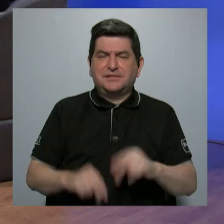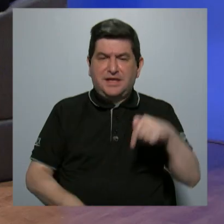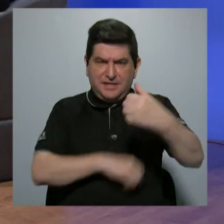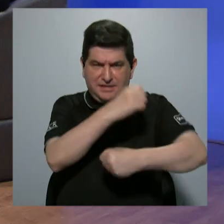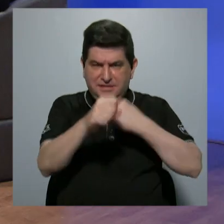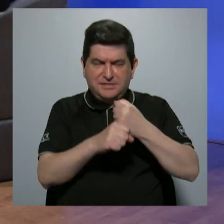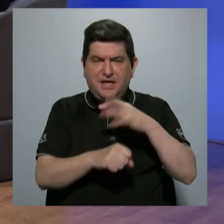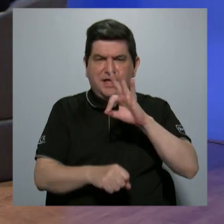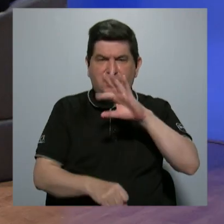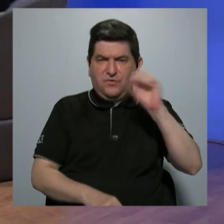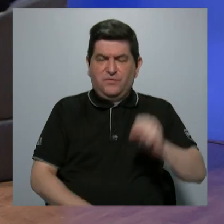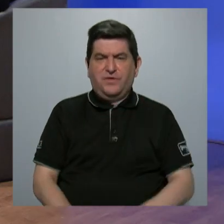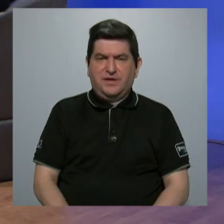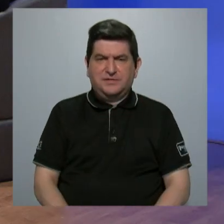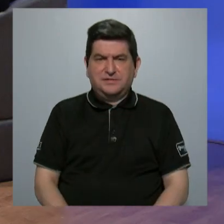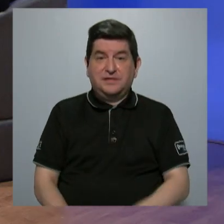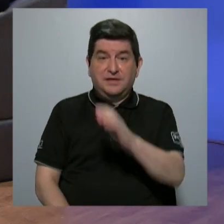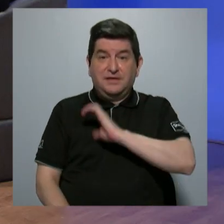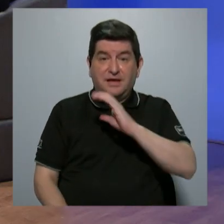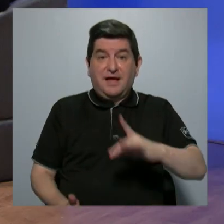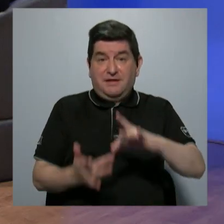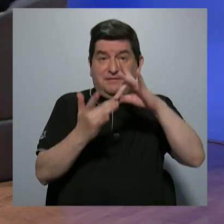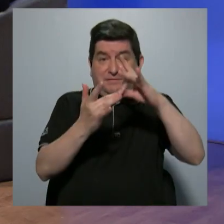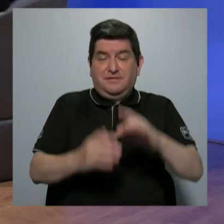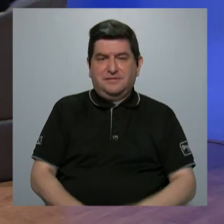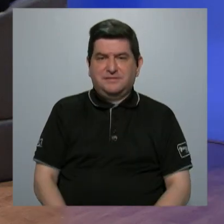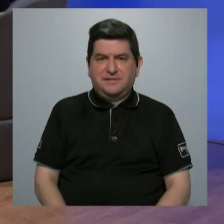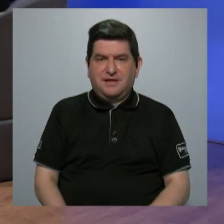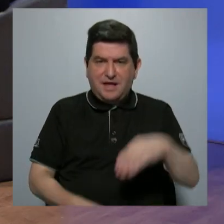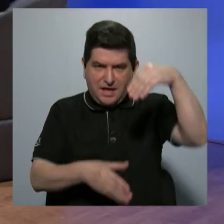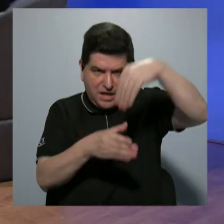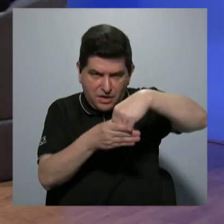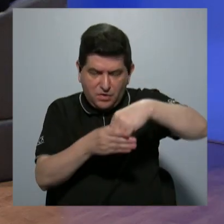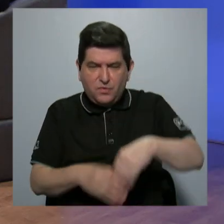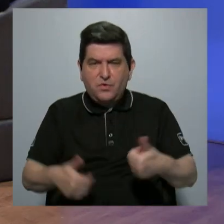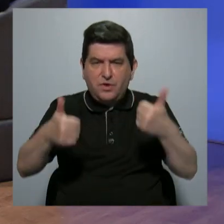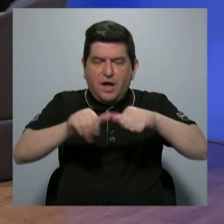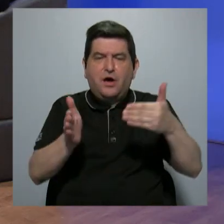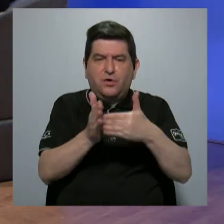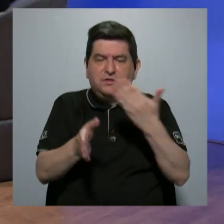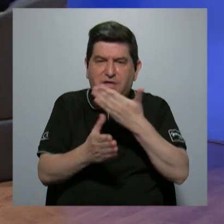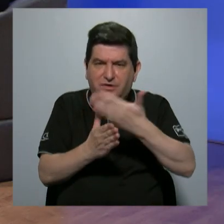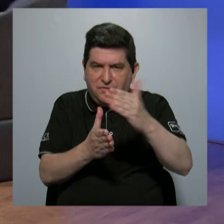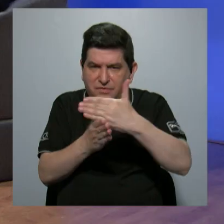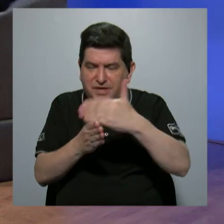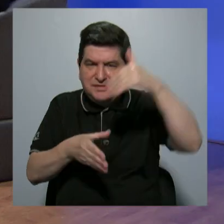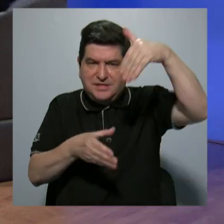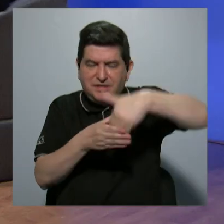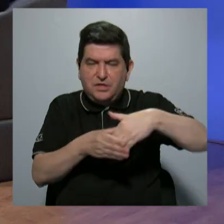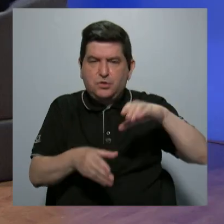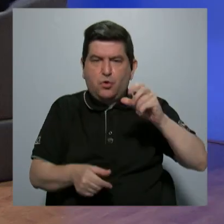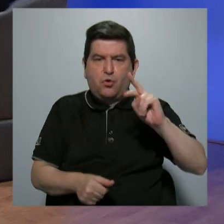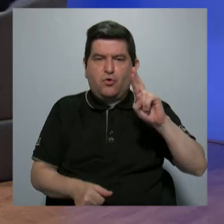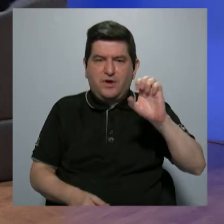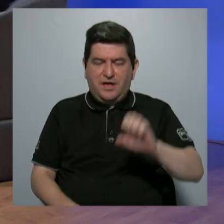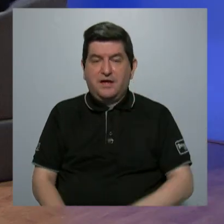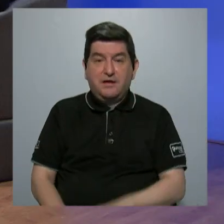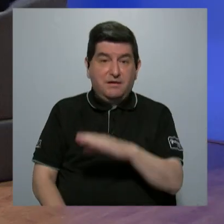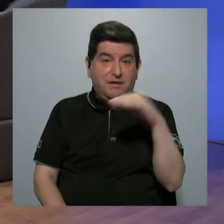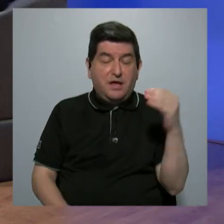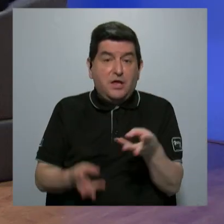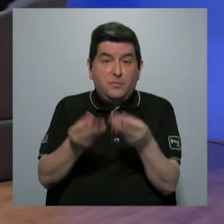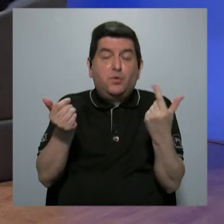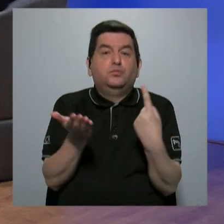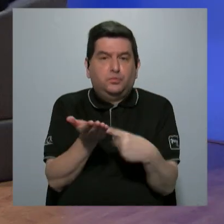año del FES, que tuvo la particularidad de incluir un acuerdo de redistribución a lo interno de CONARE y generó toda